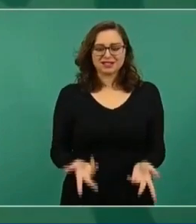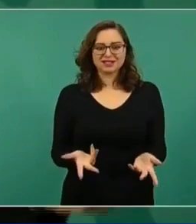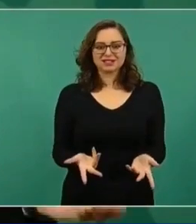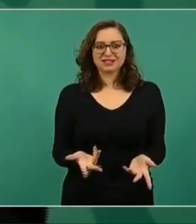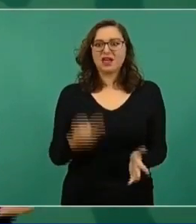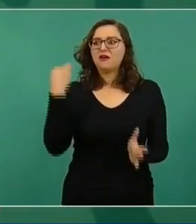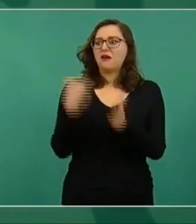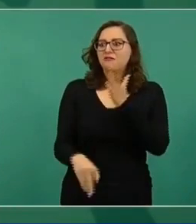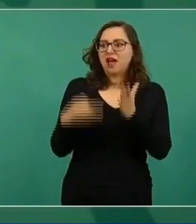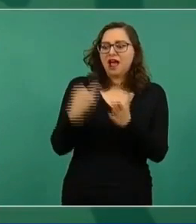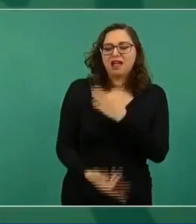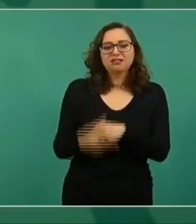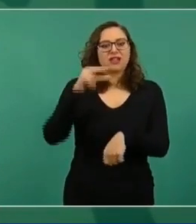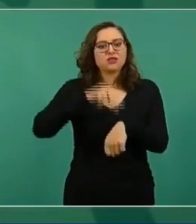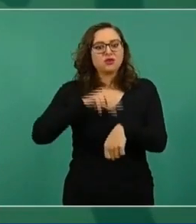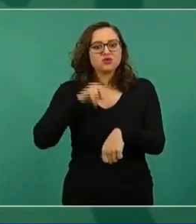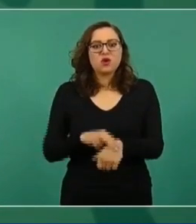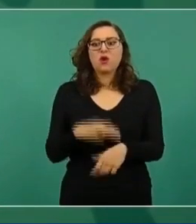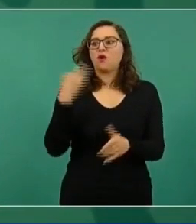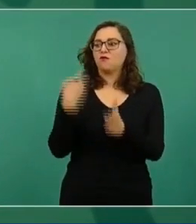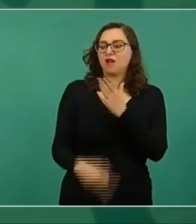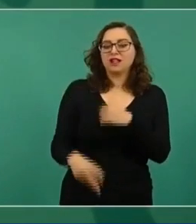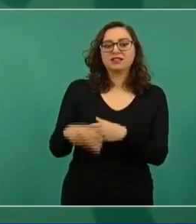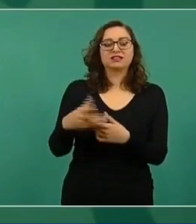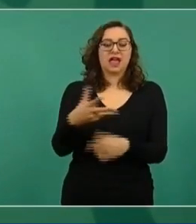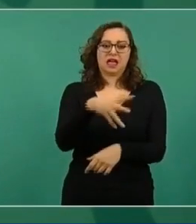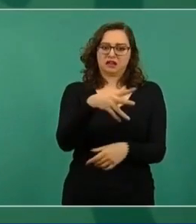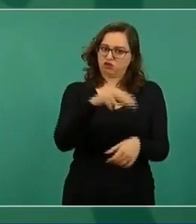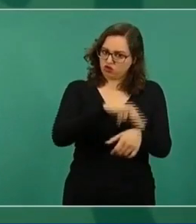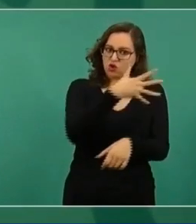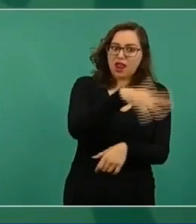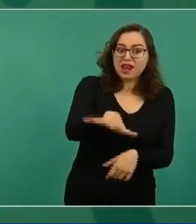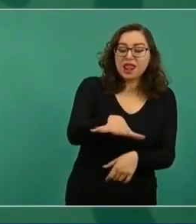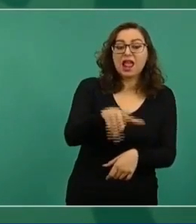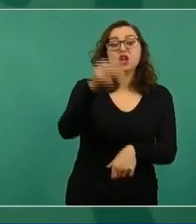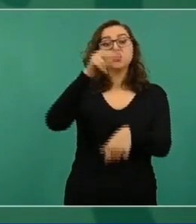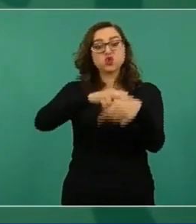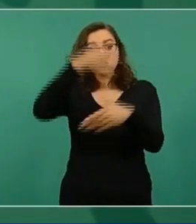Tenemos déficit de médicos generales y de especialistas.